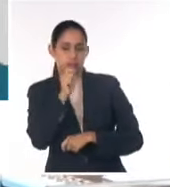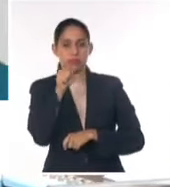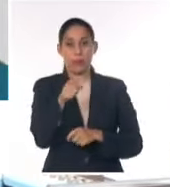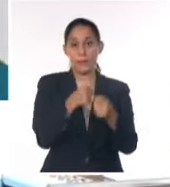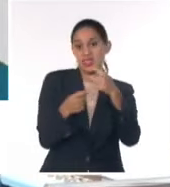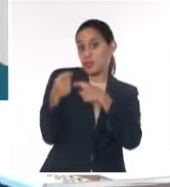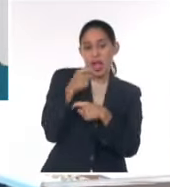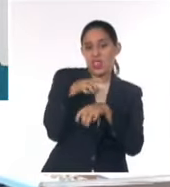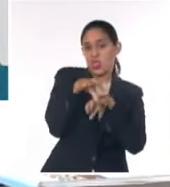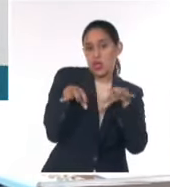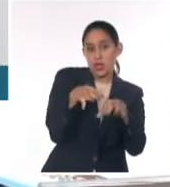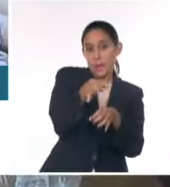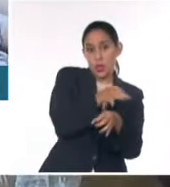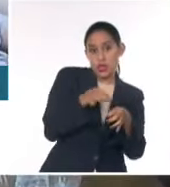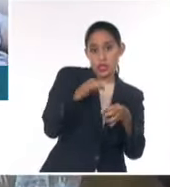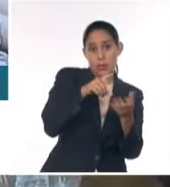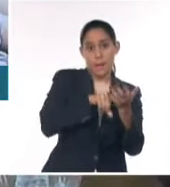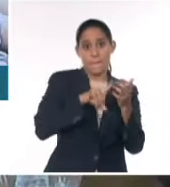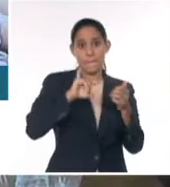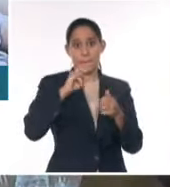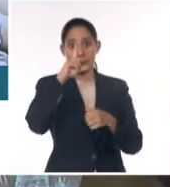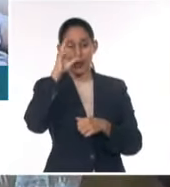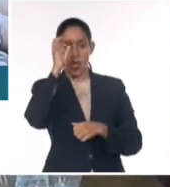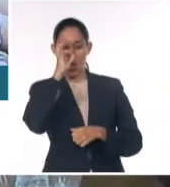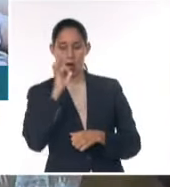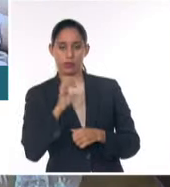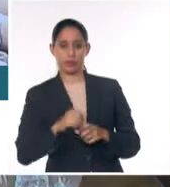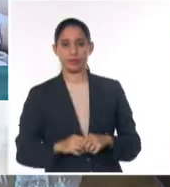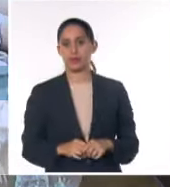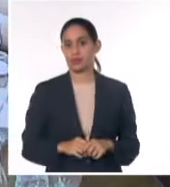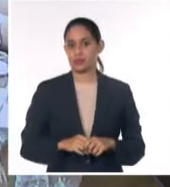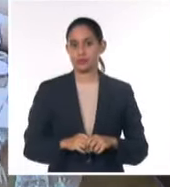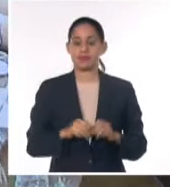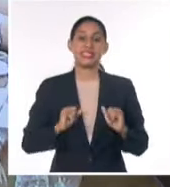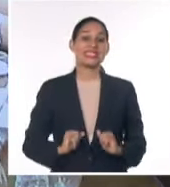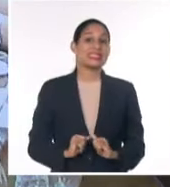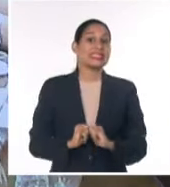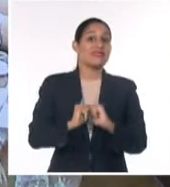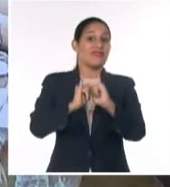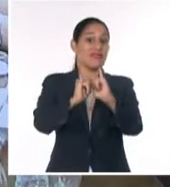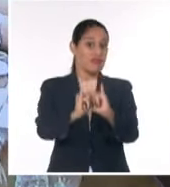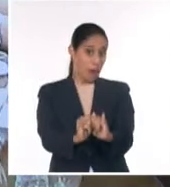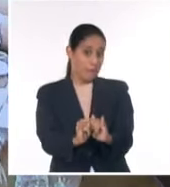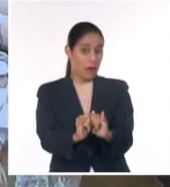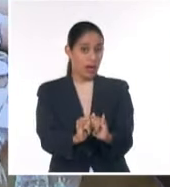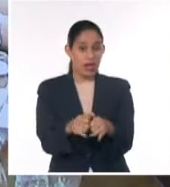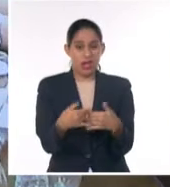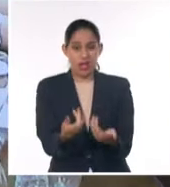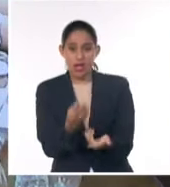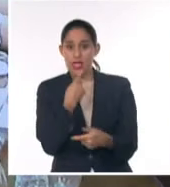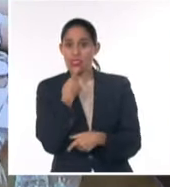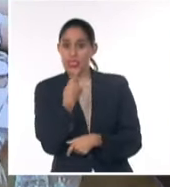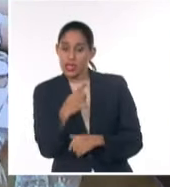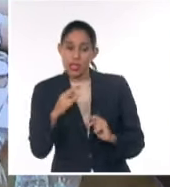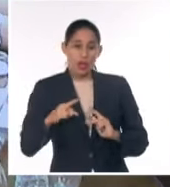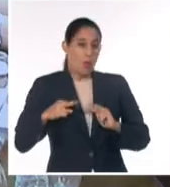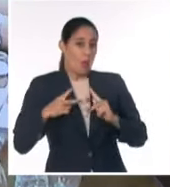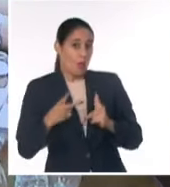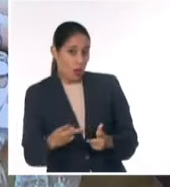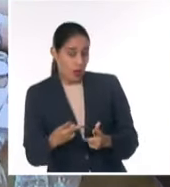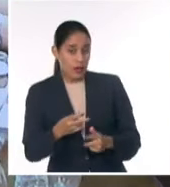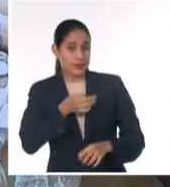los municipios de Pilón y Campechuela. Se reportan preliminarmente, y reitero,